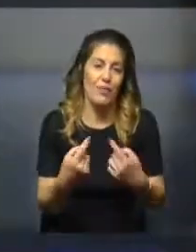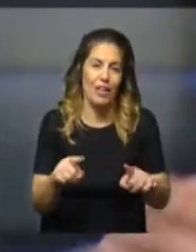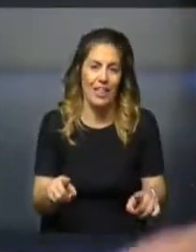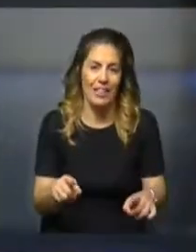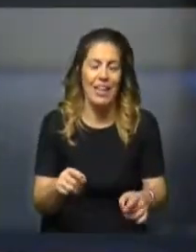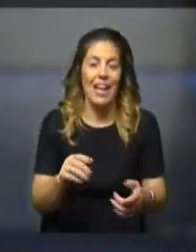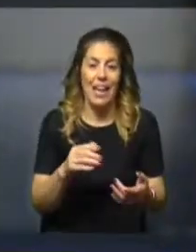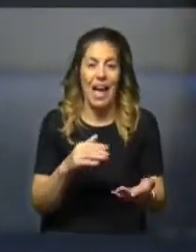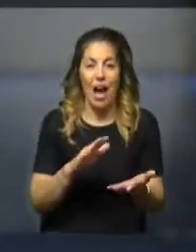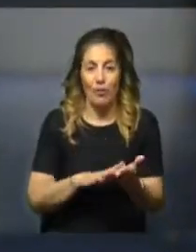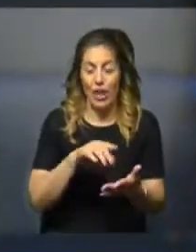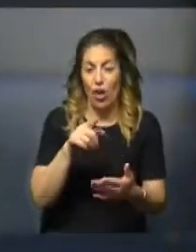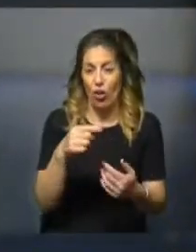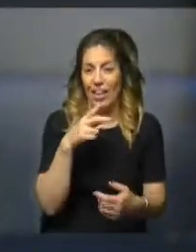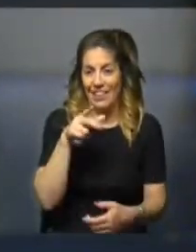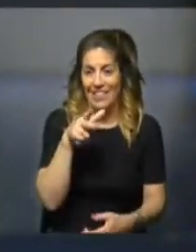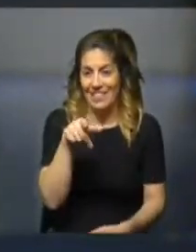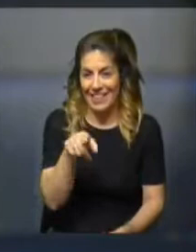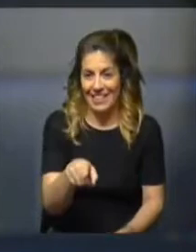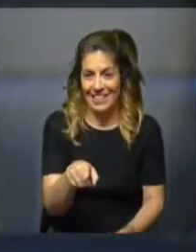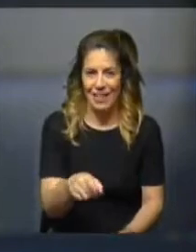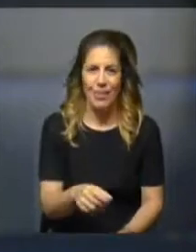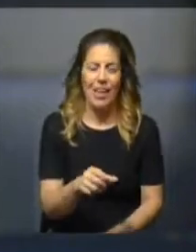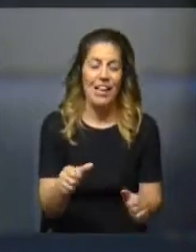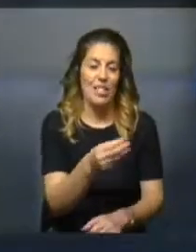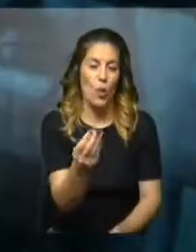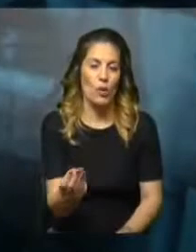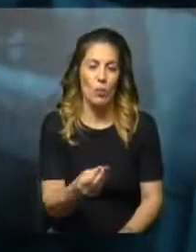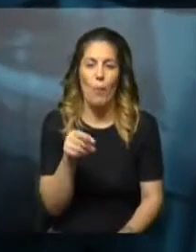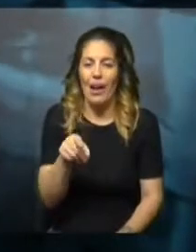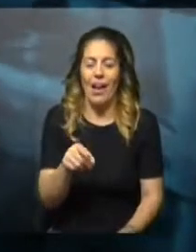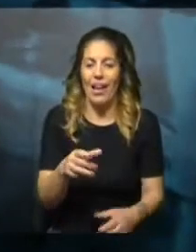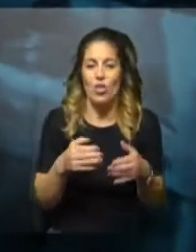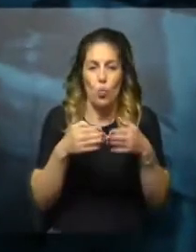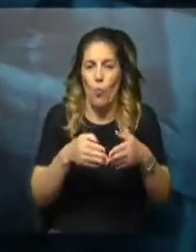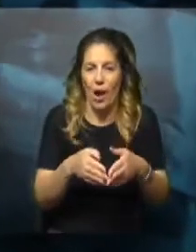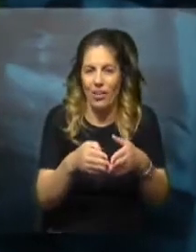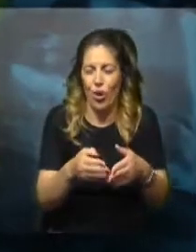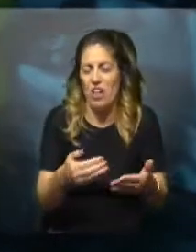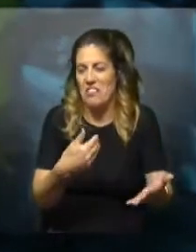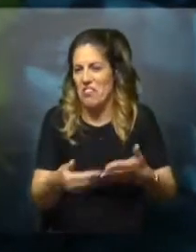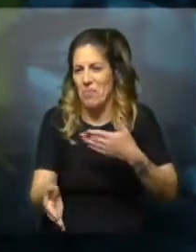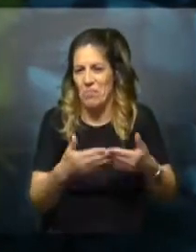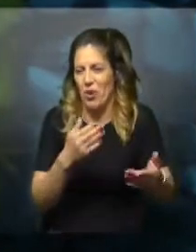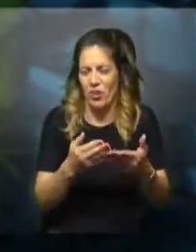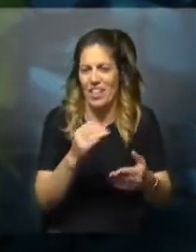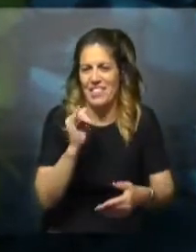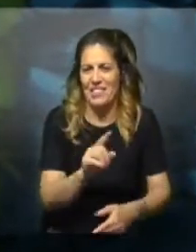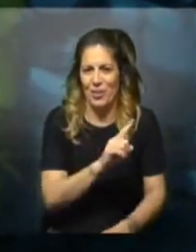refiero hace un dibujo y para él es un barco echado no importa claro también